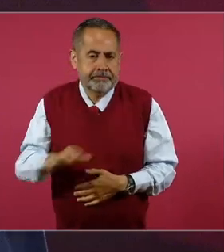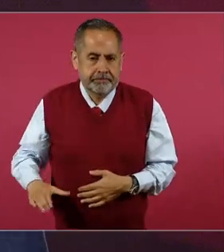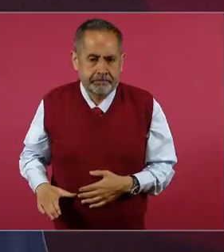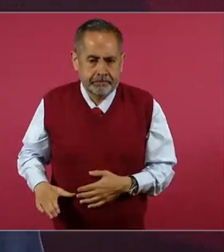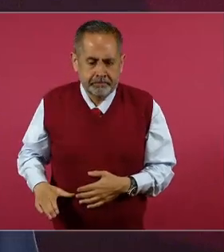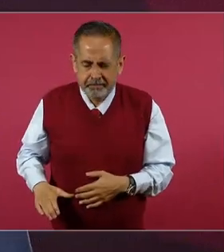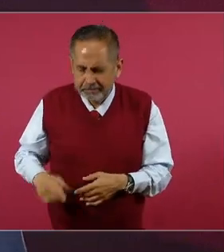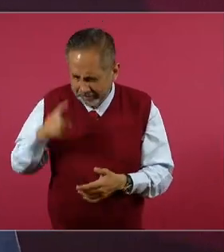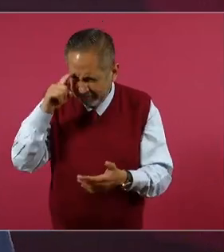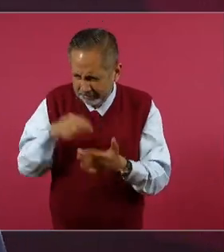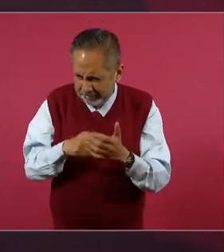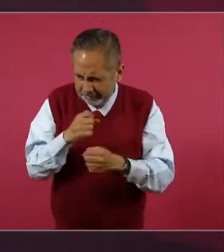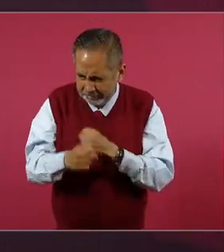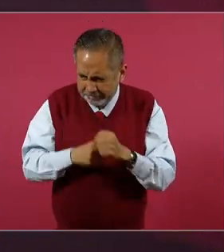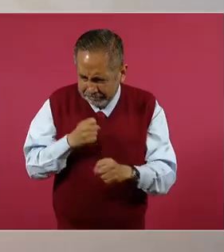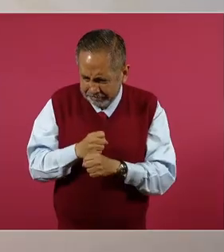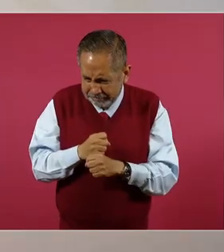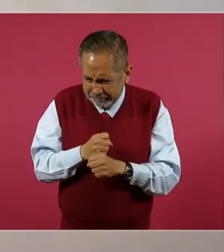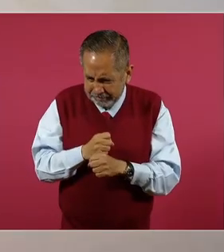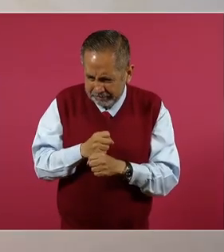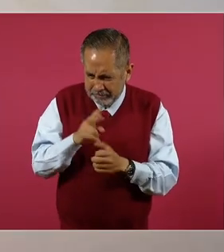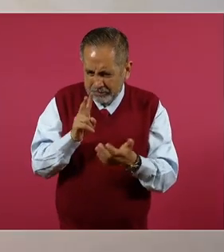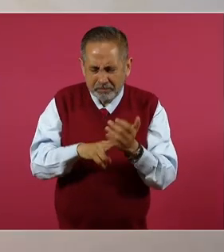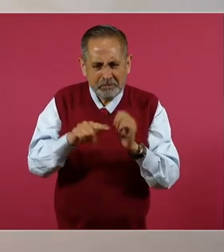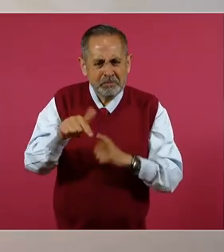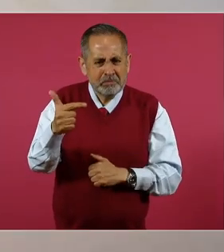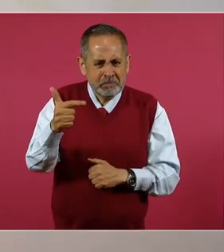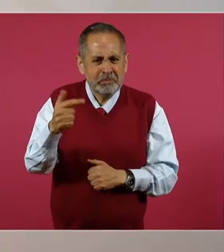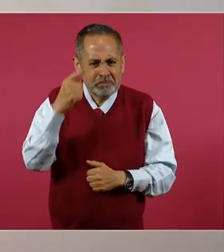Creo que fue en el 12.